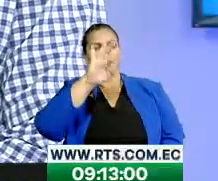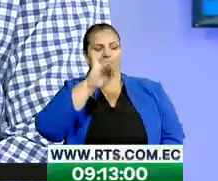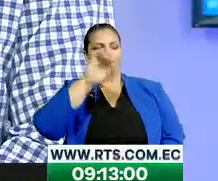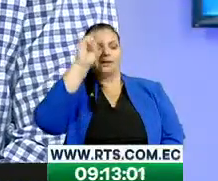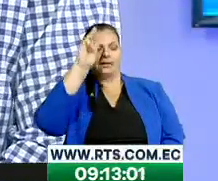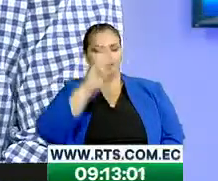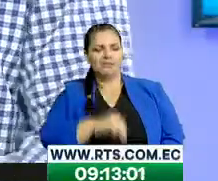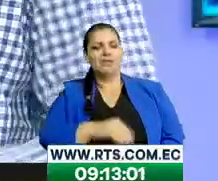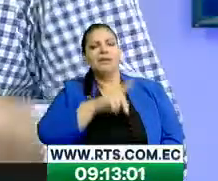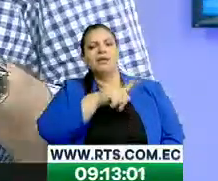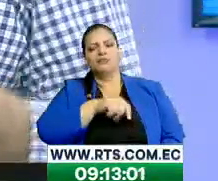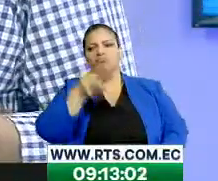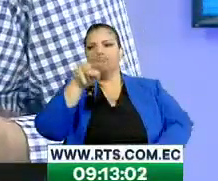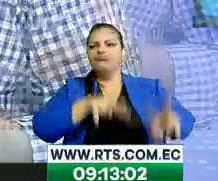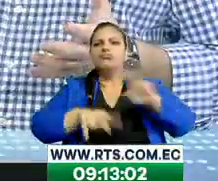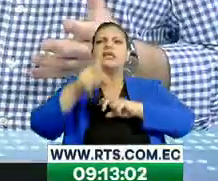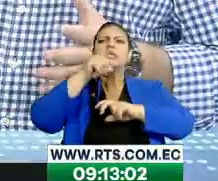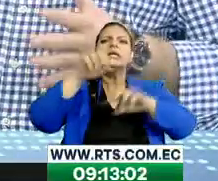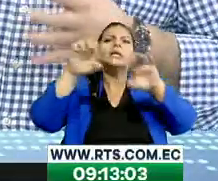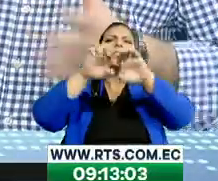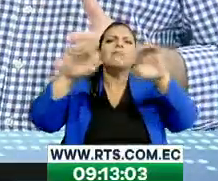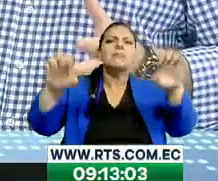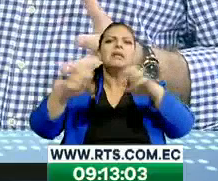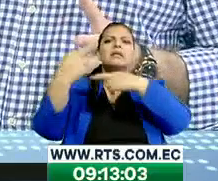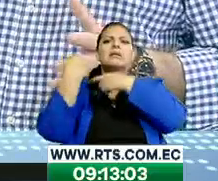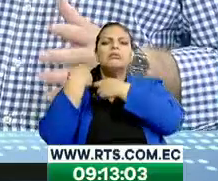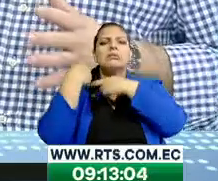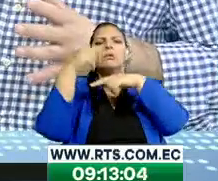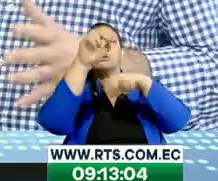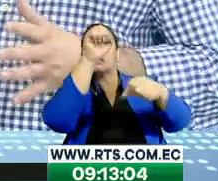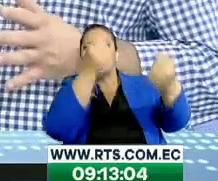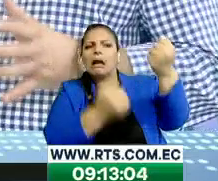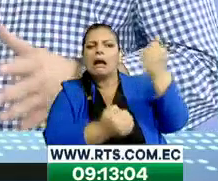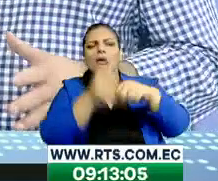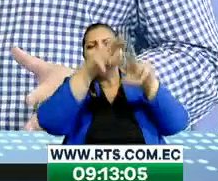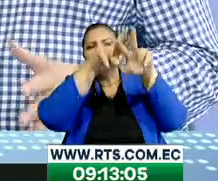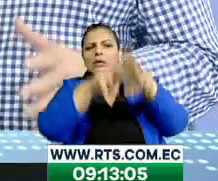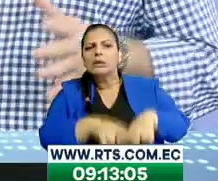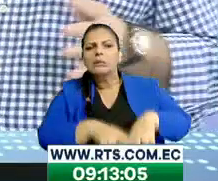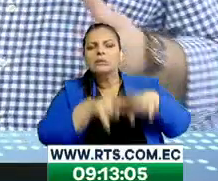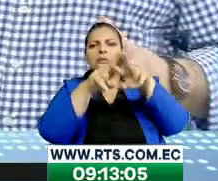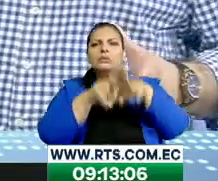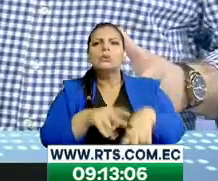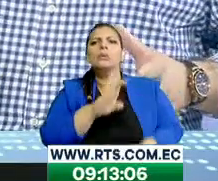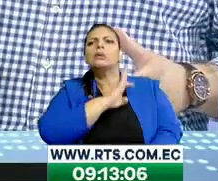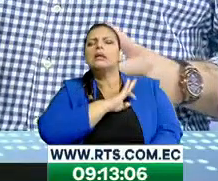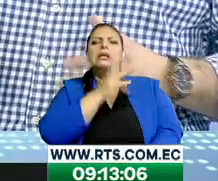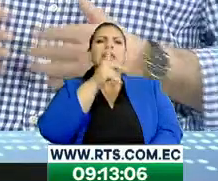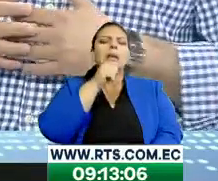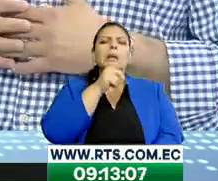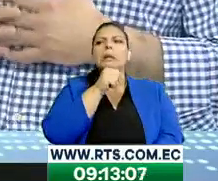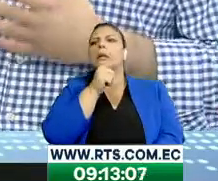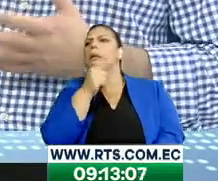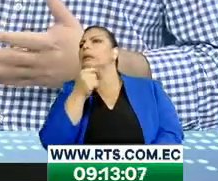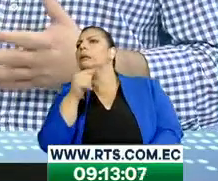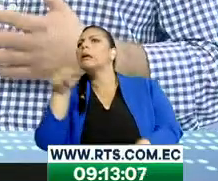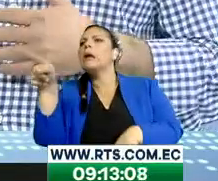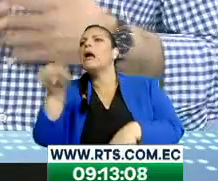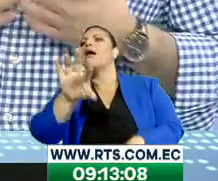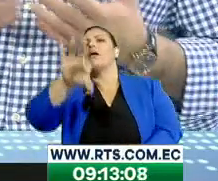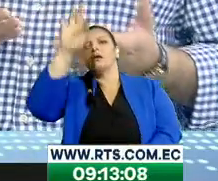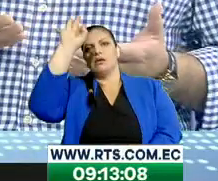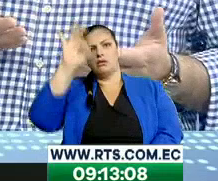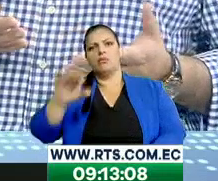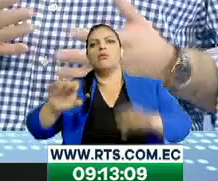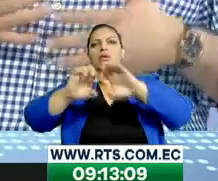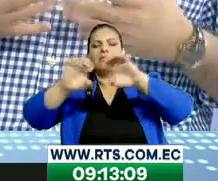análisis, invirtió un capital enorme para poder traer equipos de última generación a la ciudad y poder cumplir con los parámetros que la